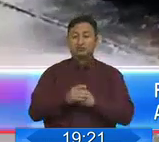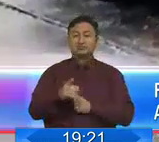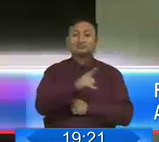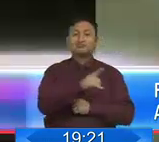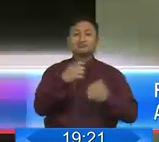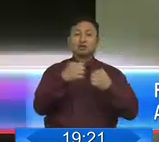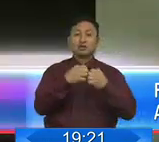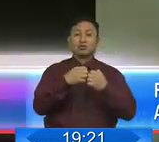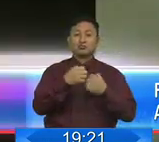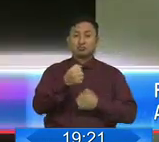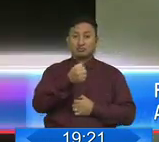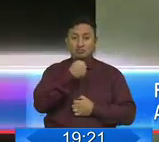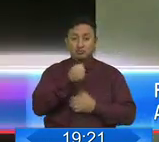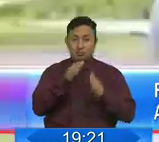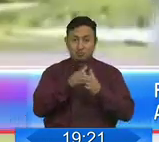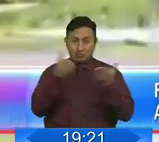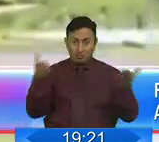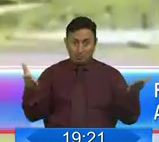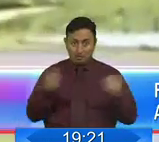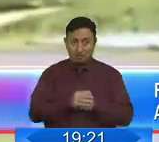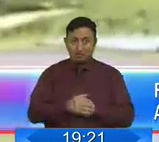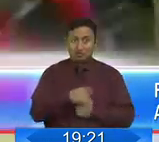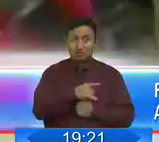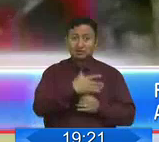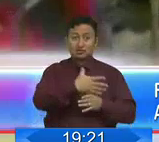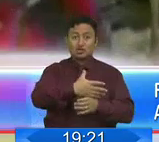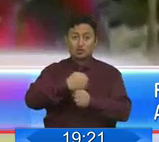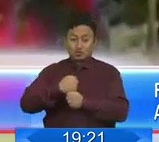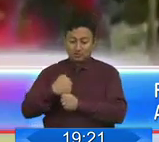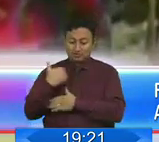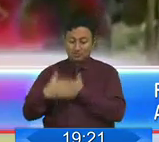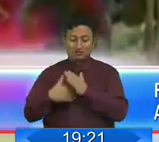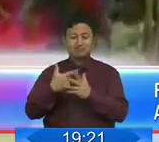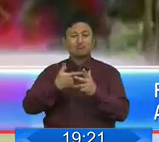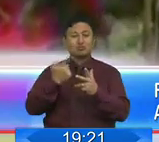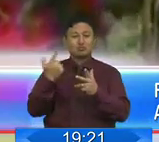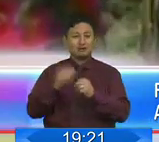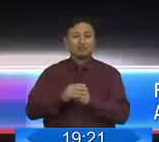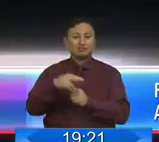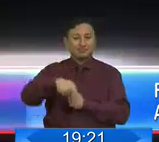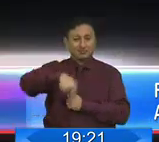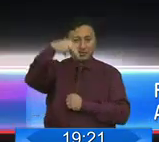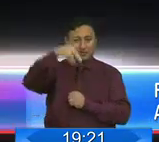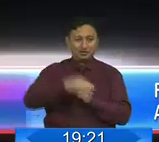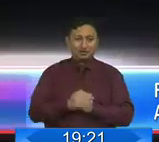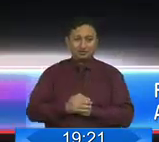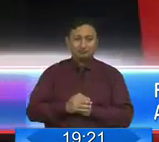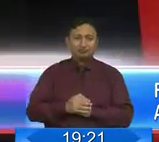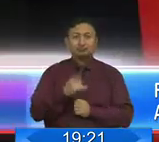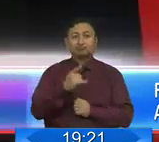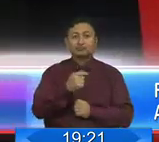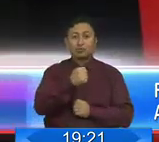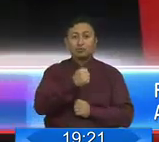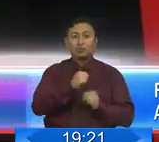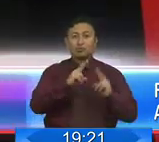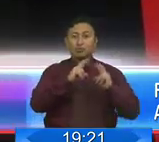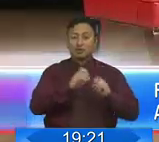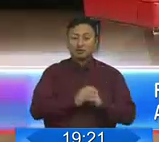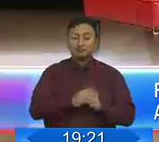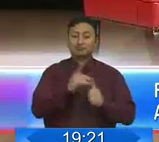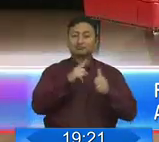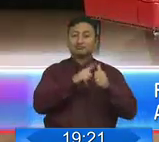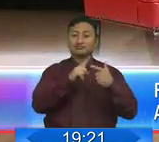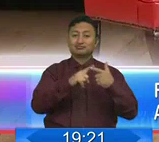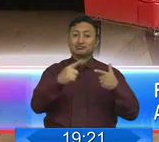de Diario El Comercio durante su secuestro y asesinato en la frontera norte. Investigación periodística de Arturo Torres y María